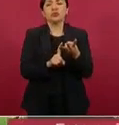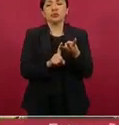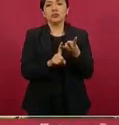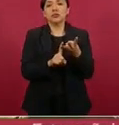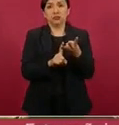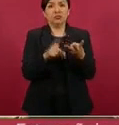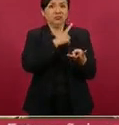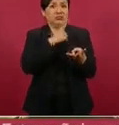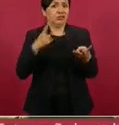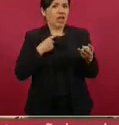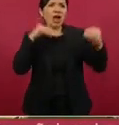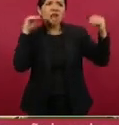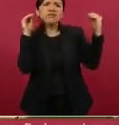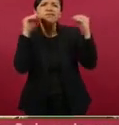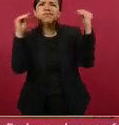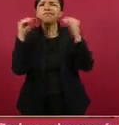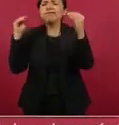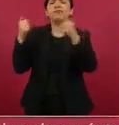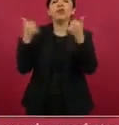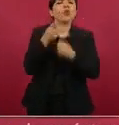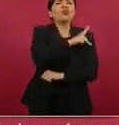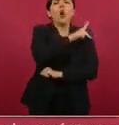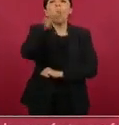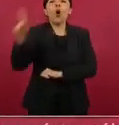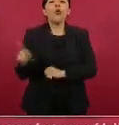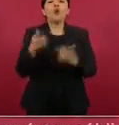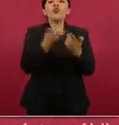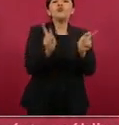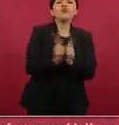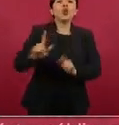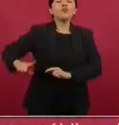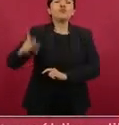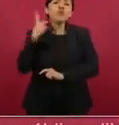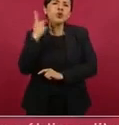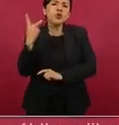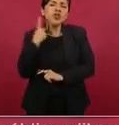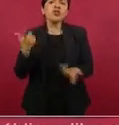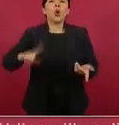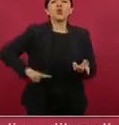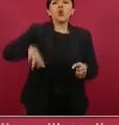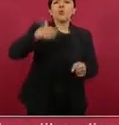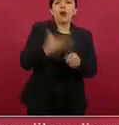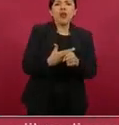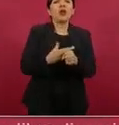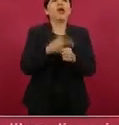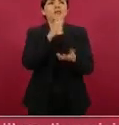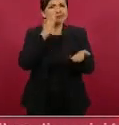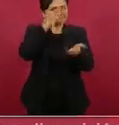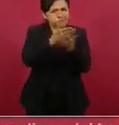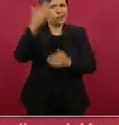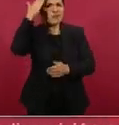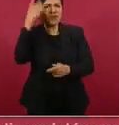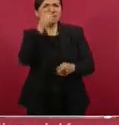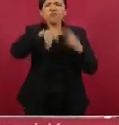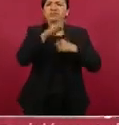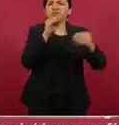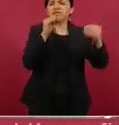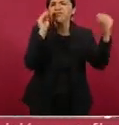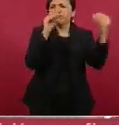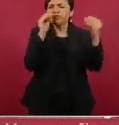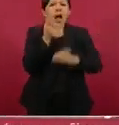tiene que hablar con todos los gobernadores de todos los partidos, habla con los dirigentes de partidos. Es su